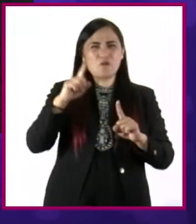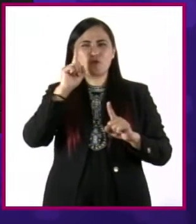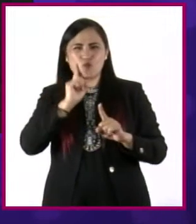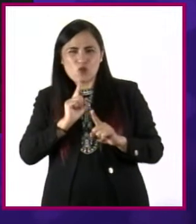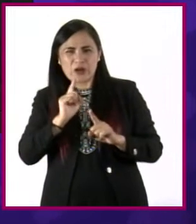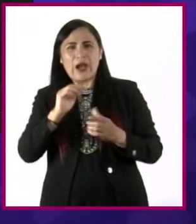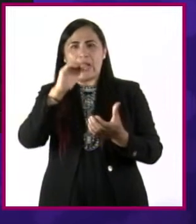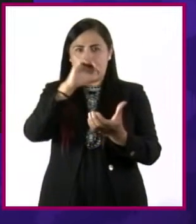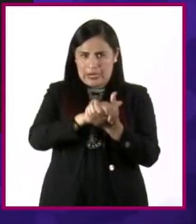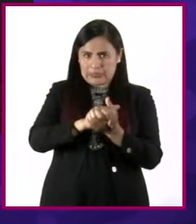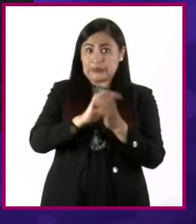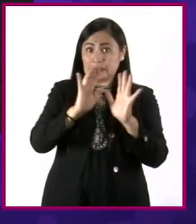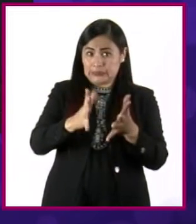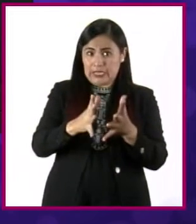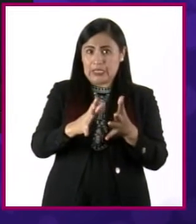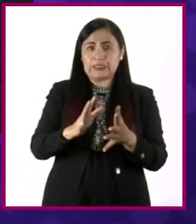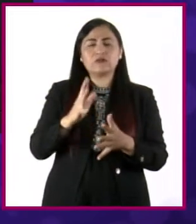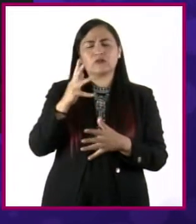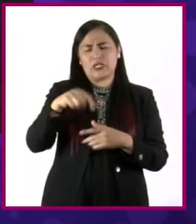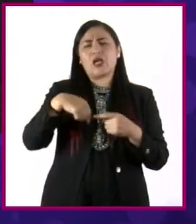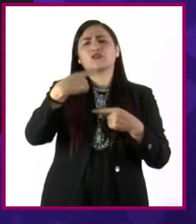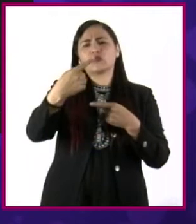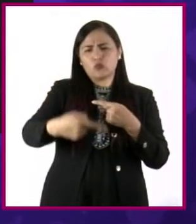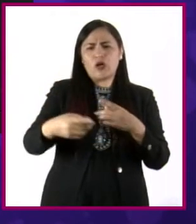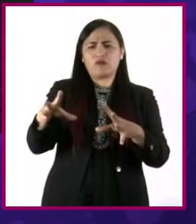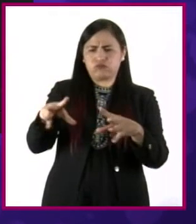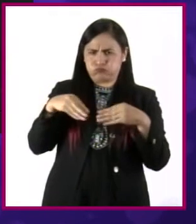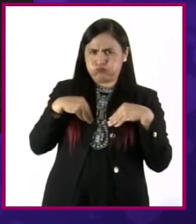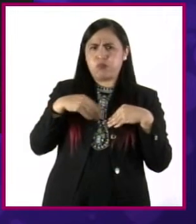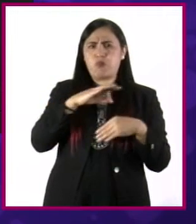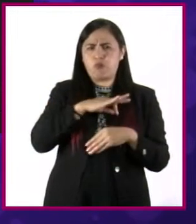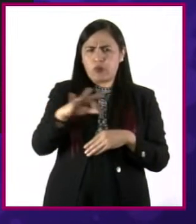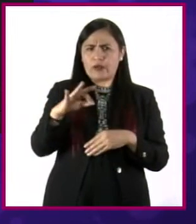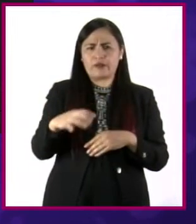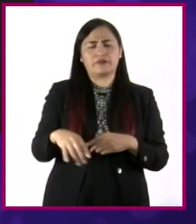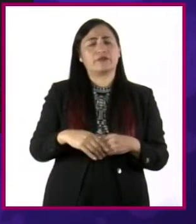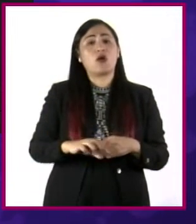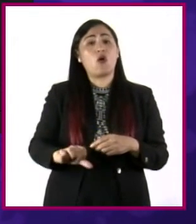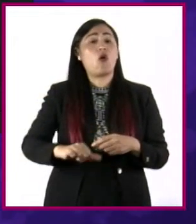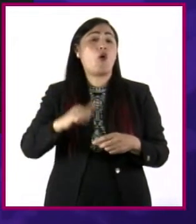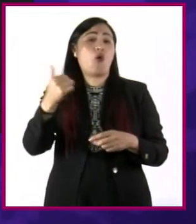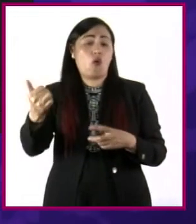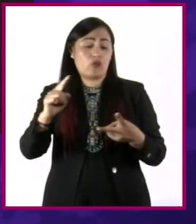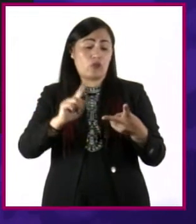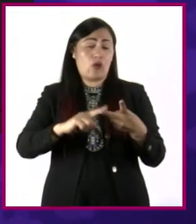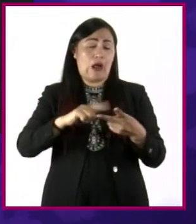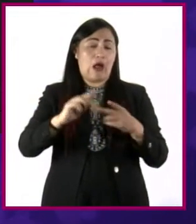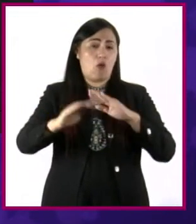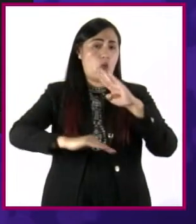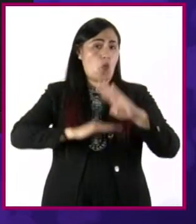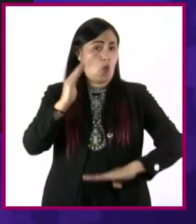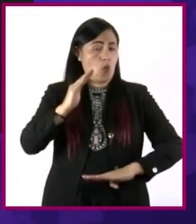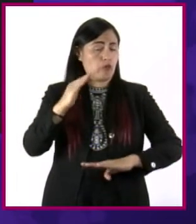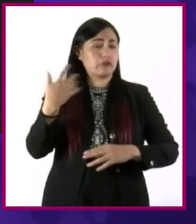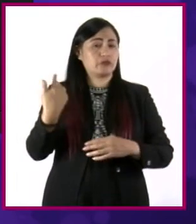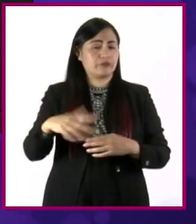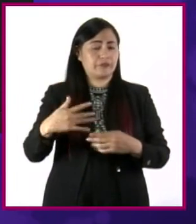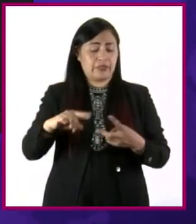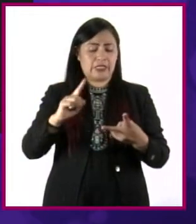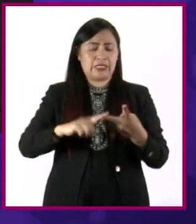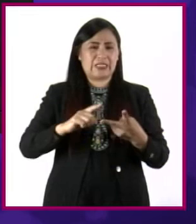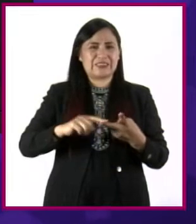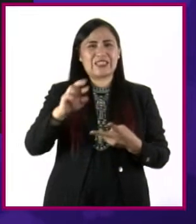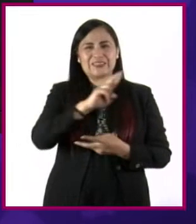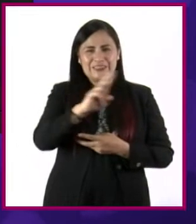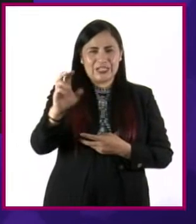se han unido bajo la figura civil del matrimonio. Otro logro muy importante tiene que ver con el reconocimiento a